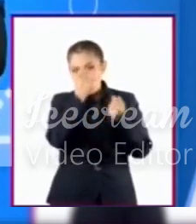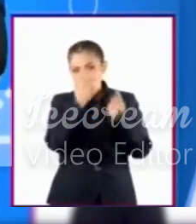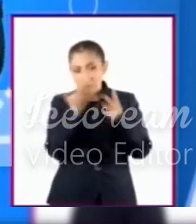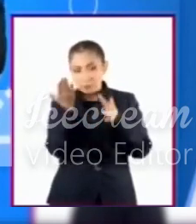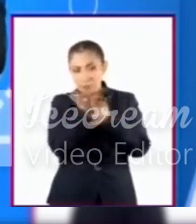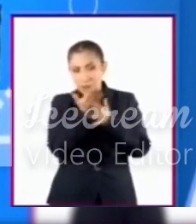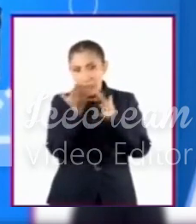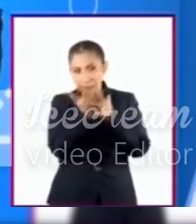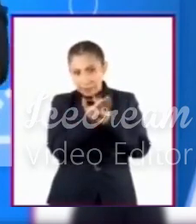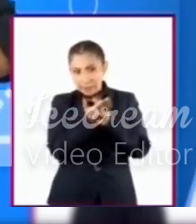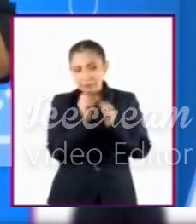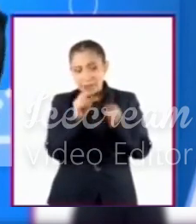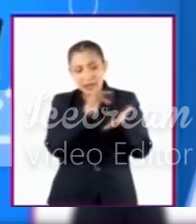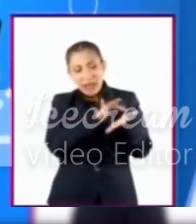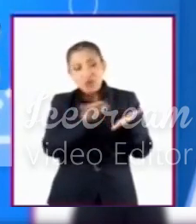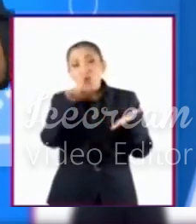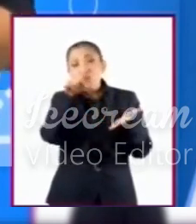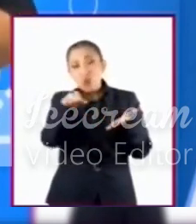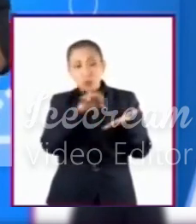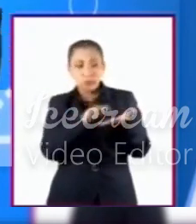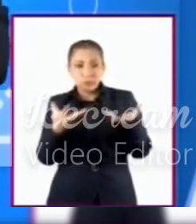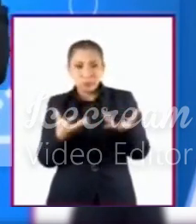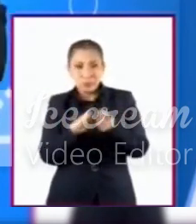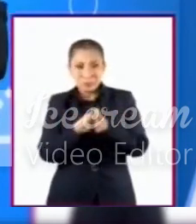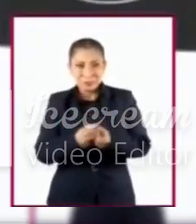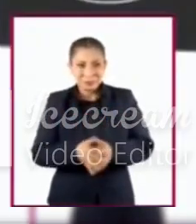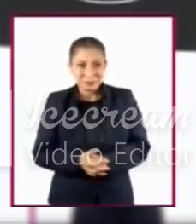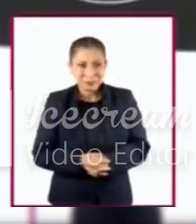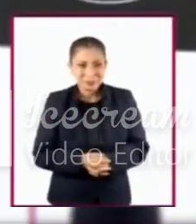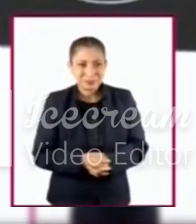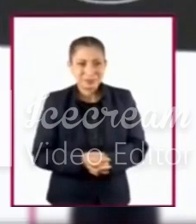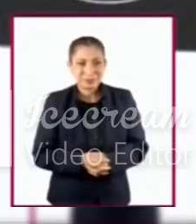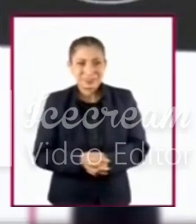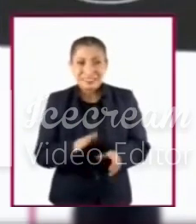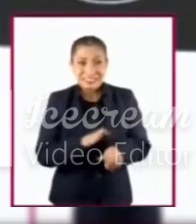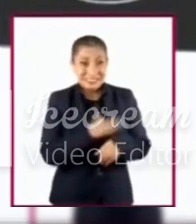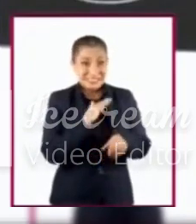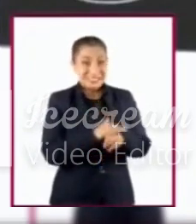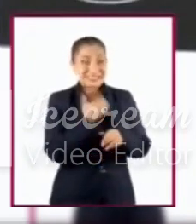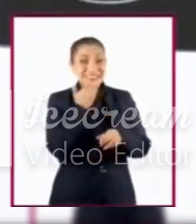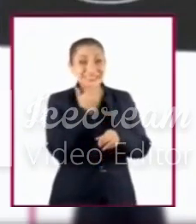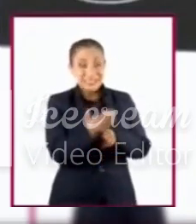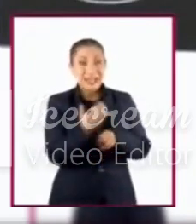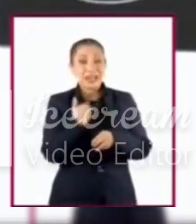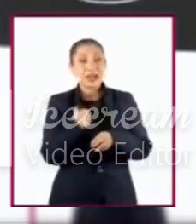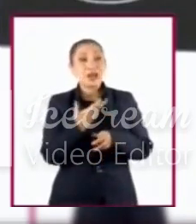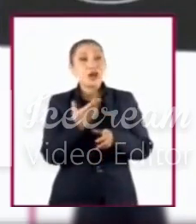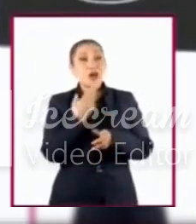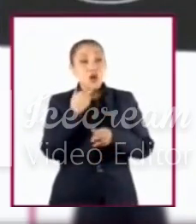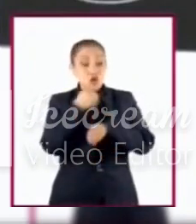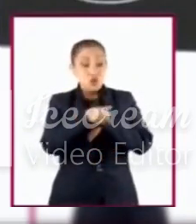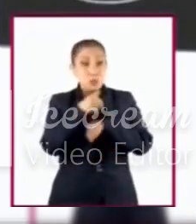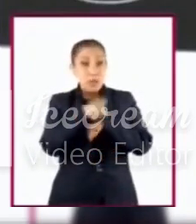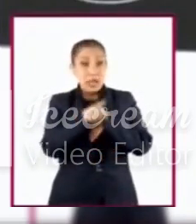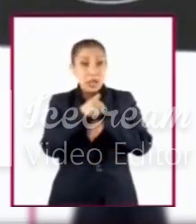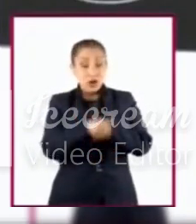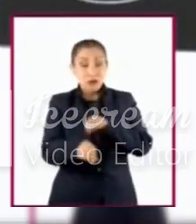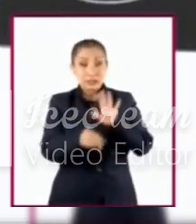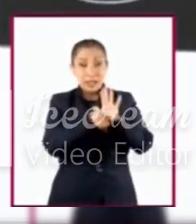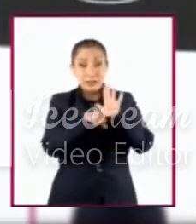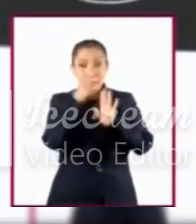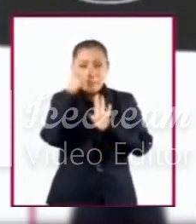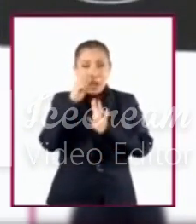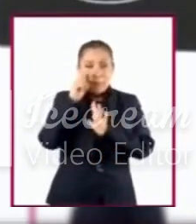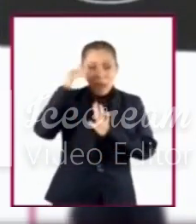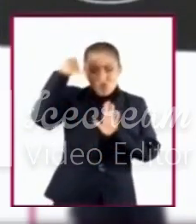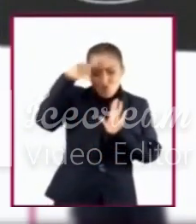algunos fragmentos de lecturas para que leamos juntos. ¡Excelente! La aplicación de los números negativos para